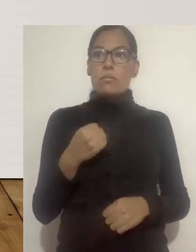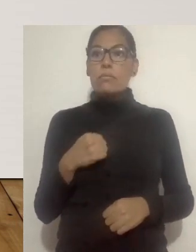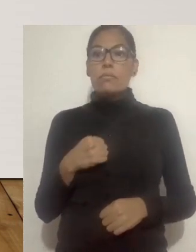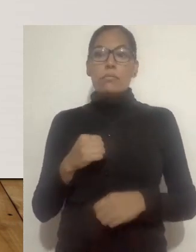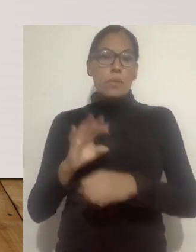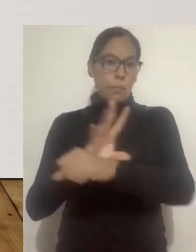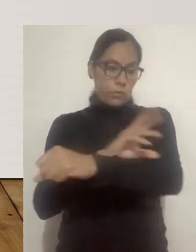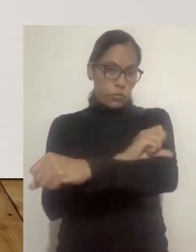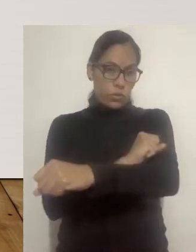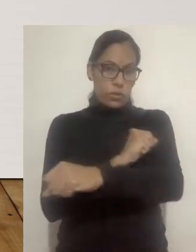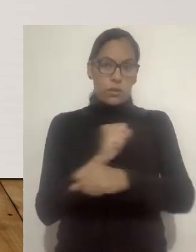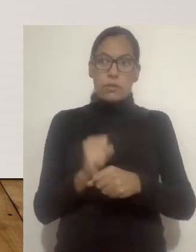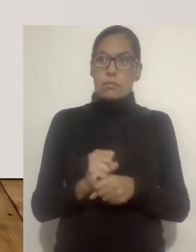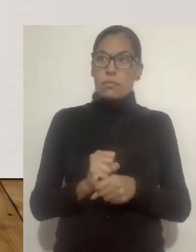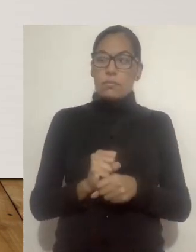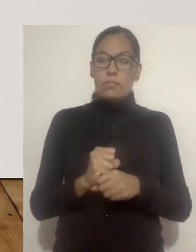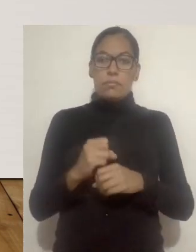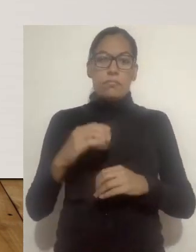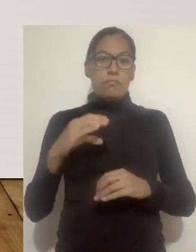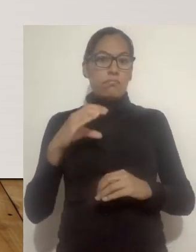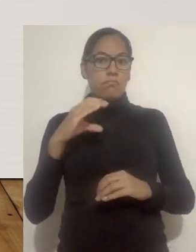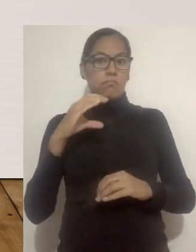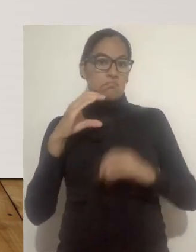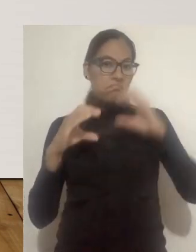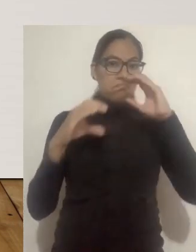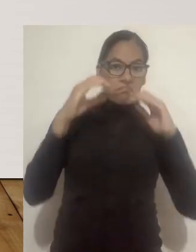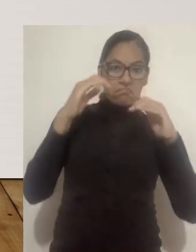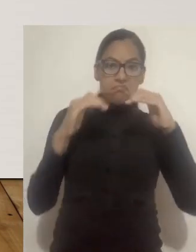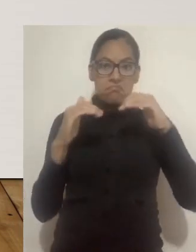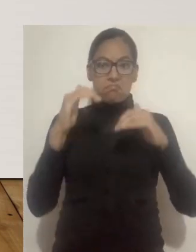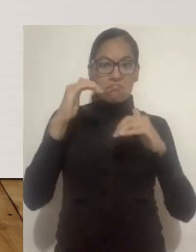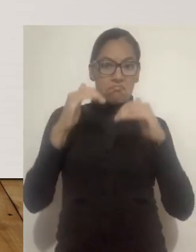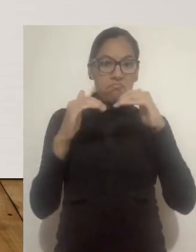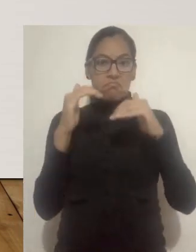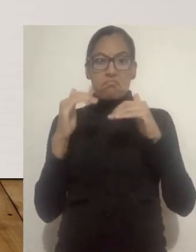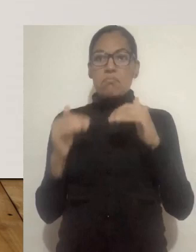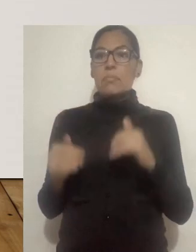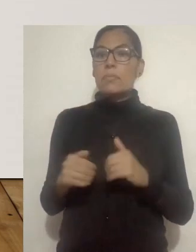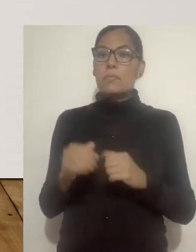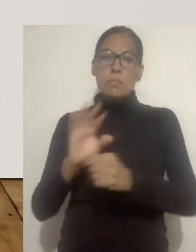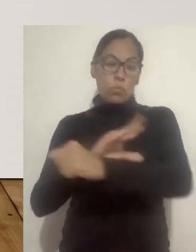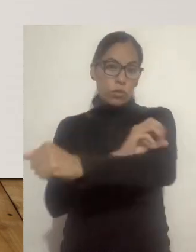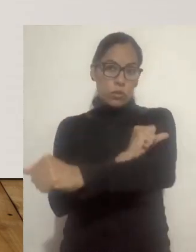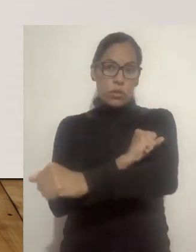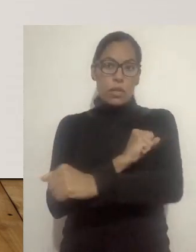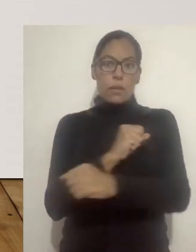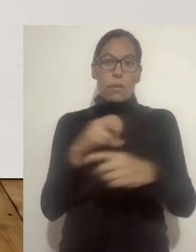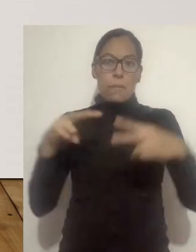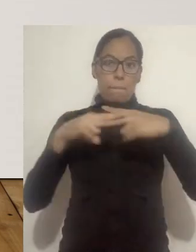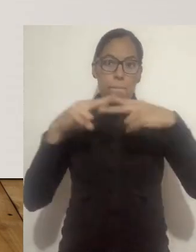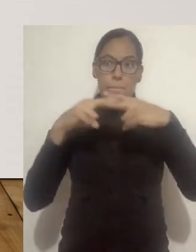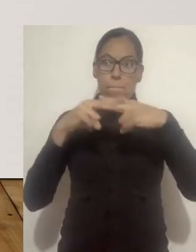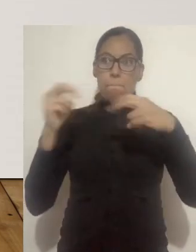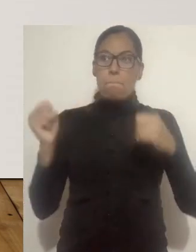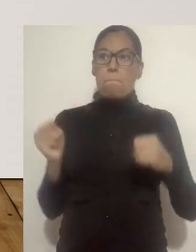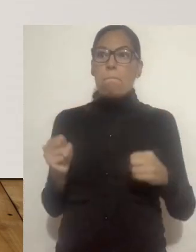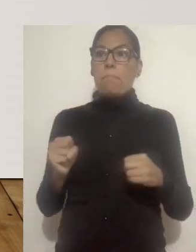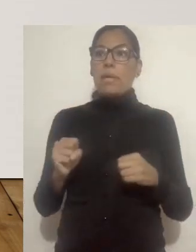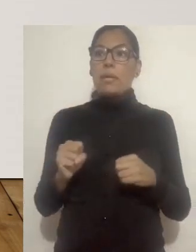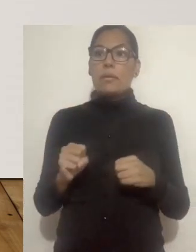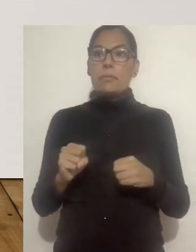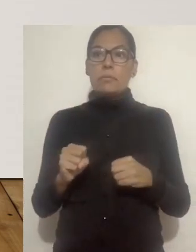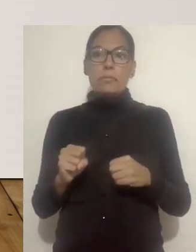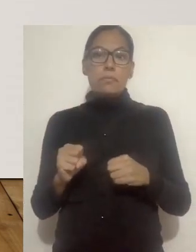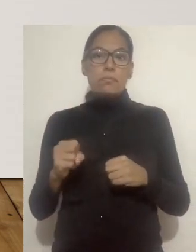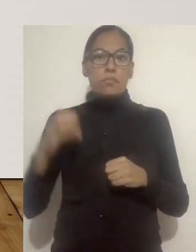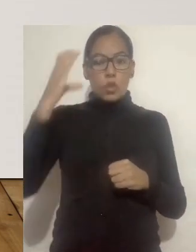poder autogenerar emociones positivas en el sentido de emociones adaptativas.